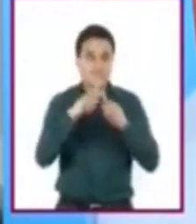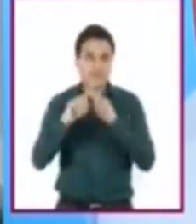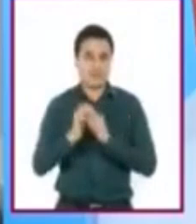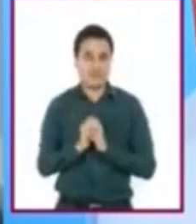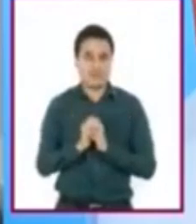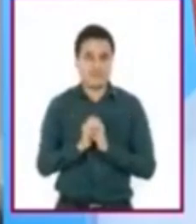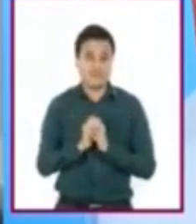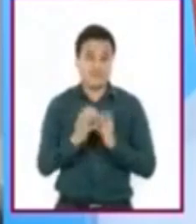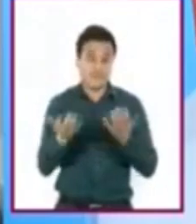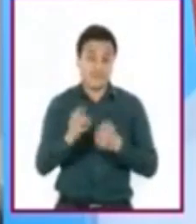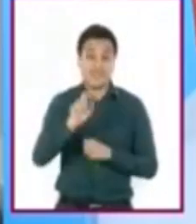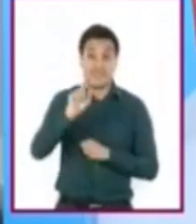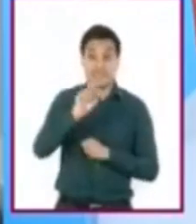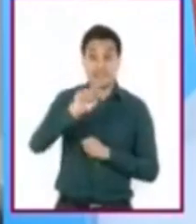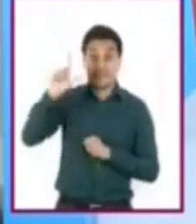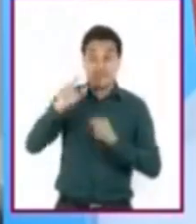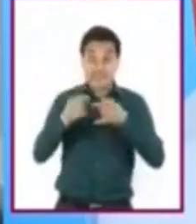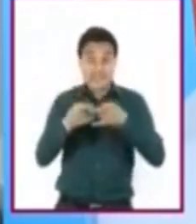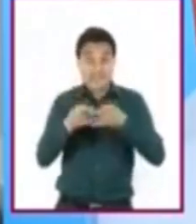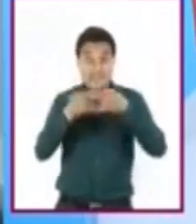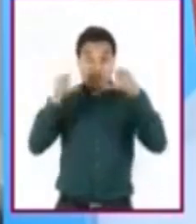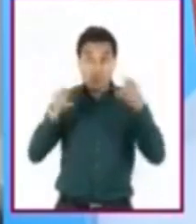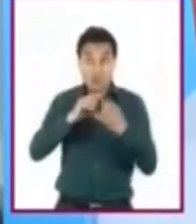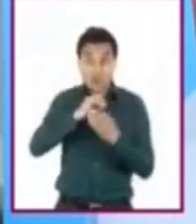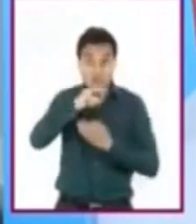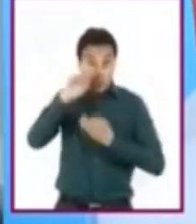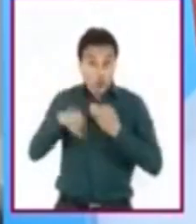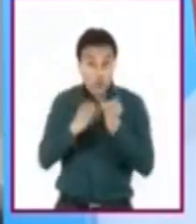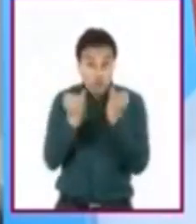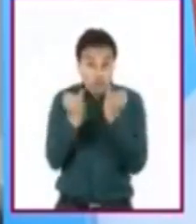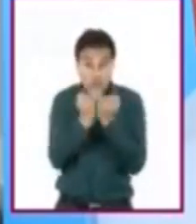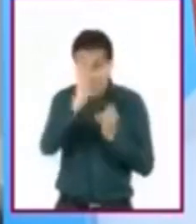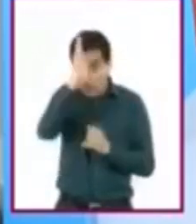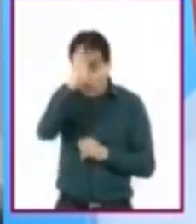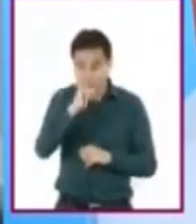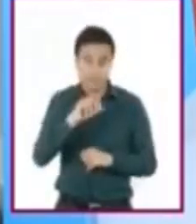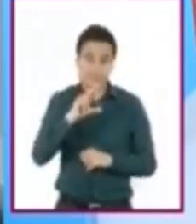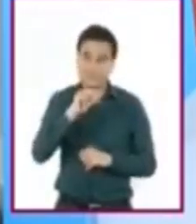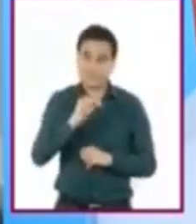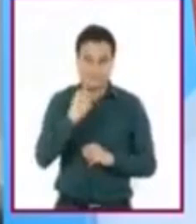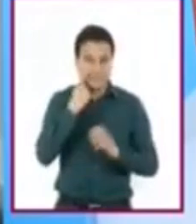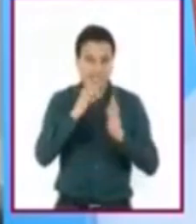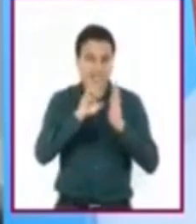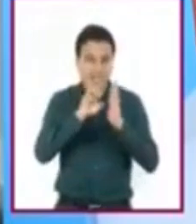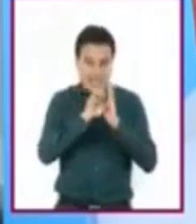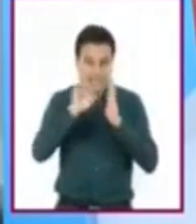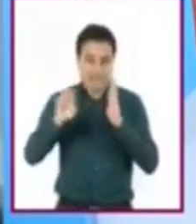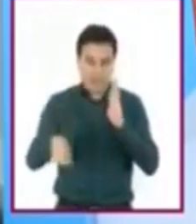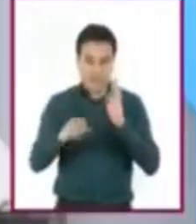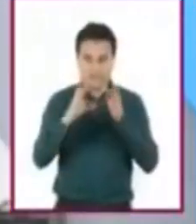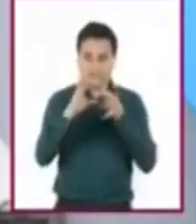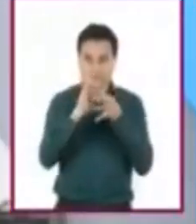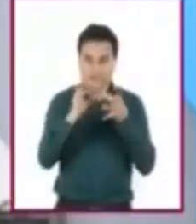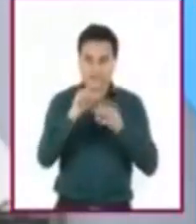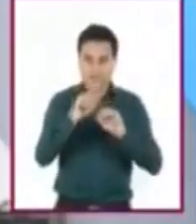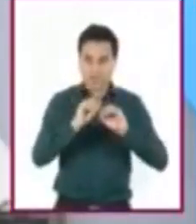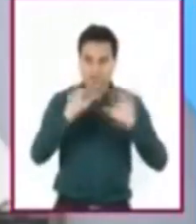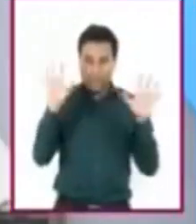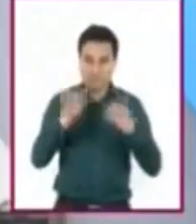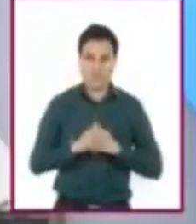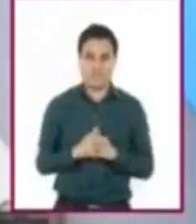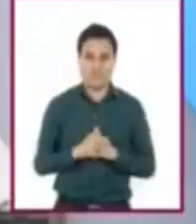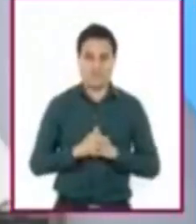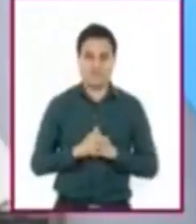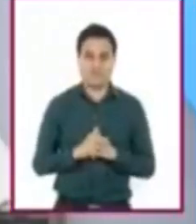entre historiadores no siempre se ponen de acuerdo ante un mismo hecho. Hagamos un ejercicio para que sea más claro. Observa